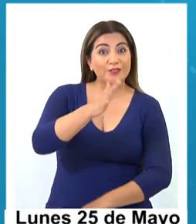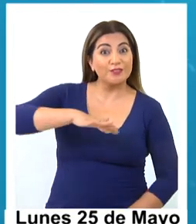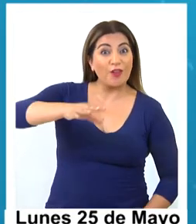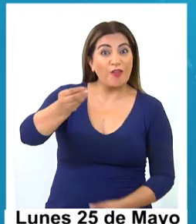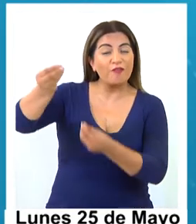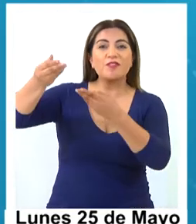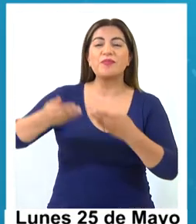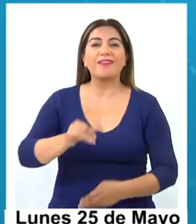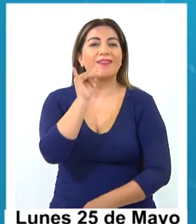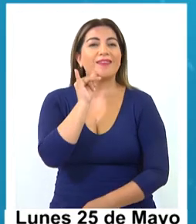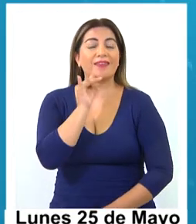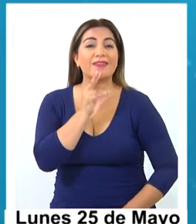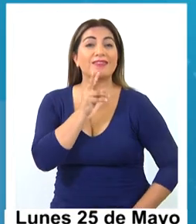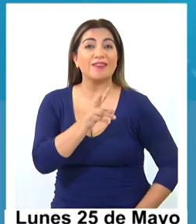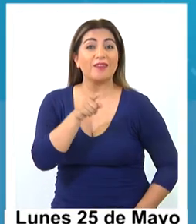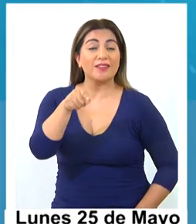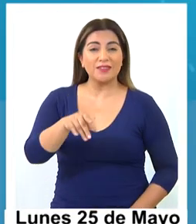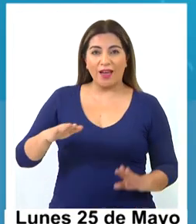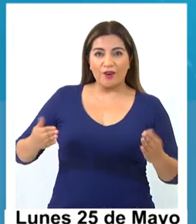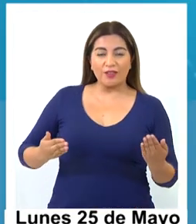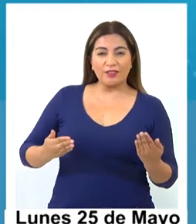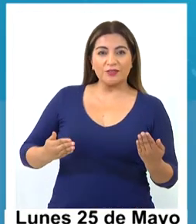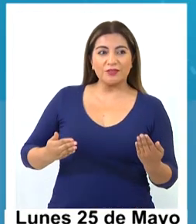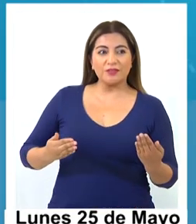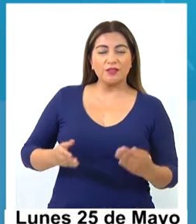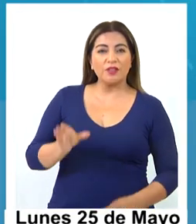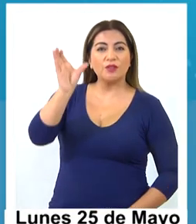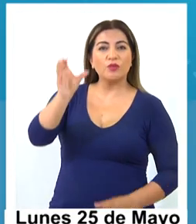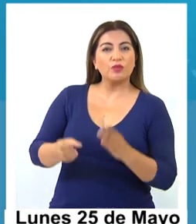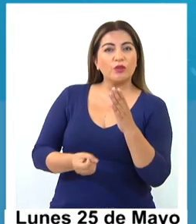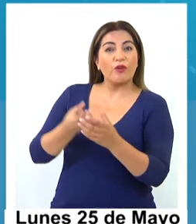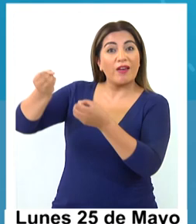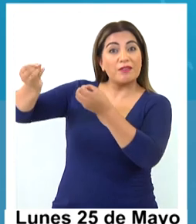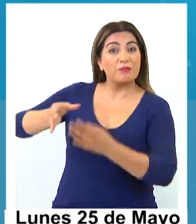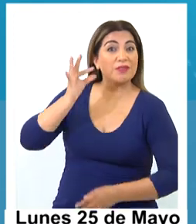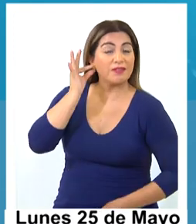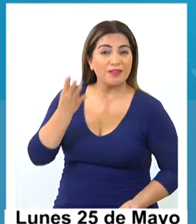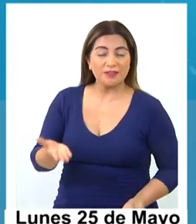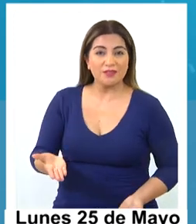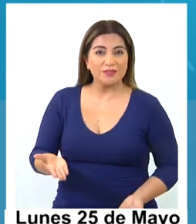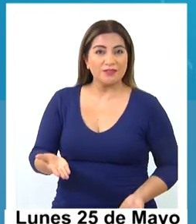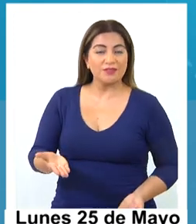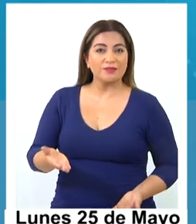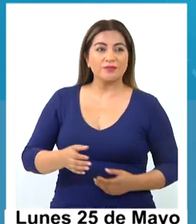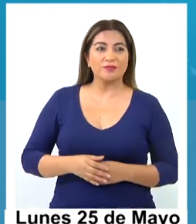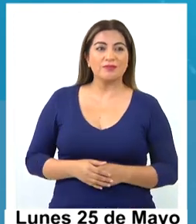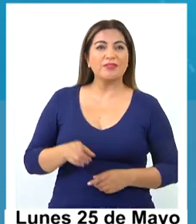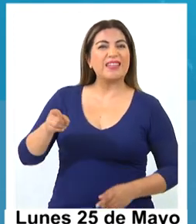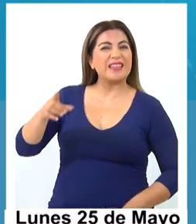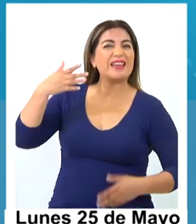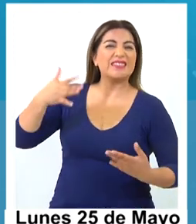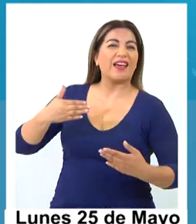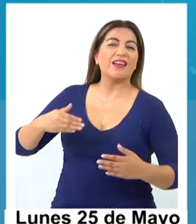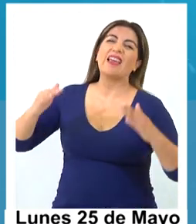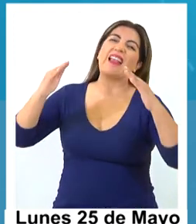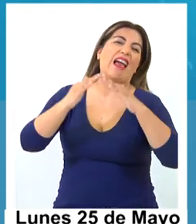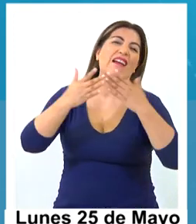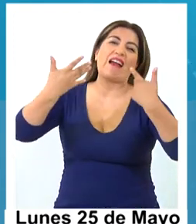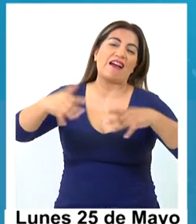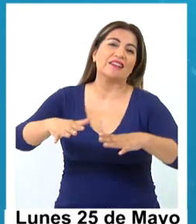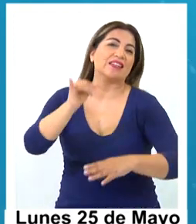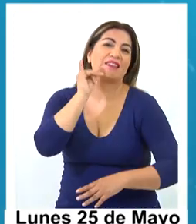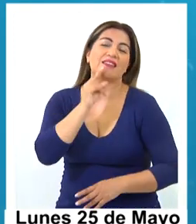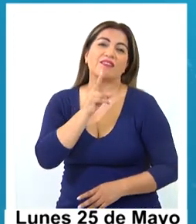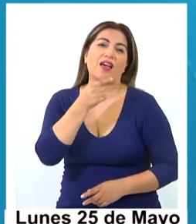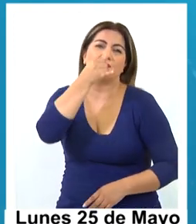qué tal cómo están todos bienvenidos a iquique televisión estamos en esta ocasión con una nueva invitada estamos bueno ella ya es de